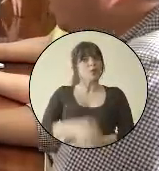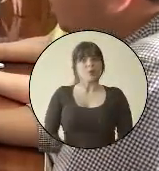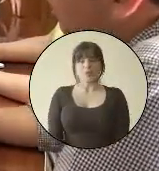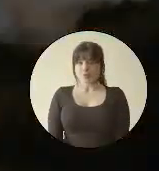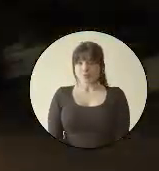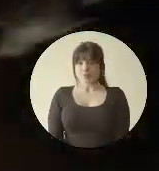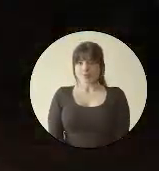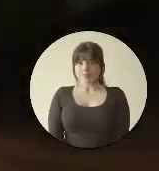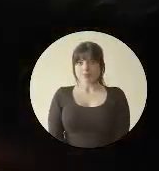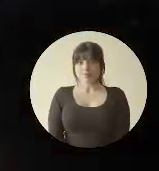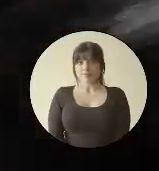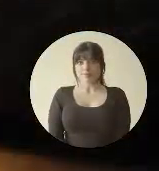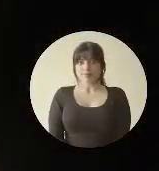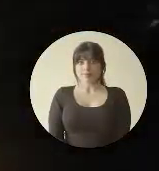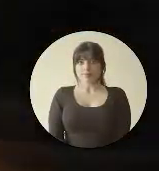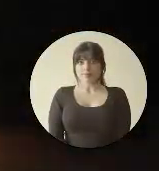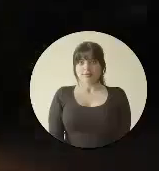futuro.